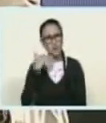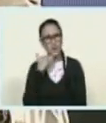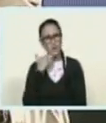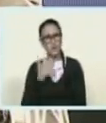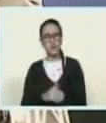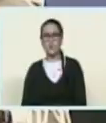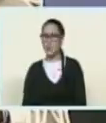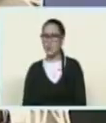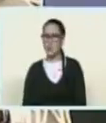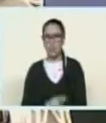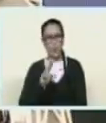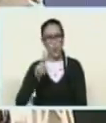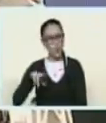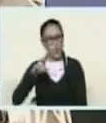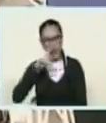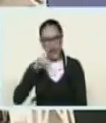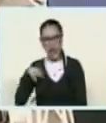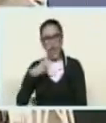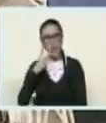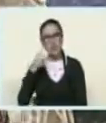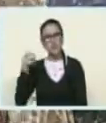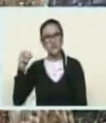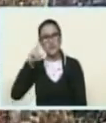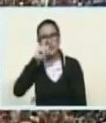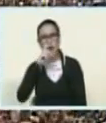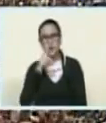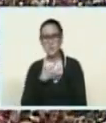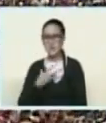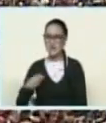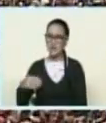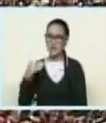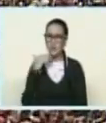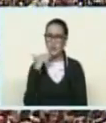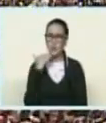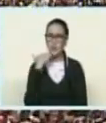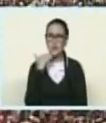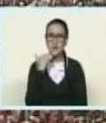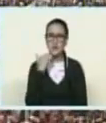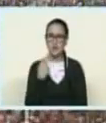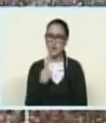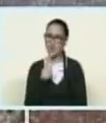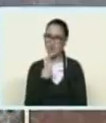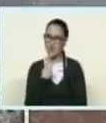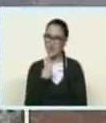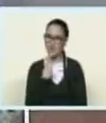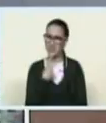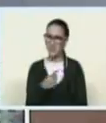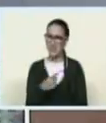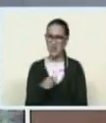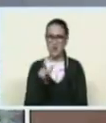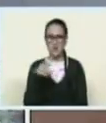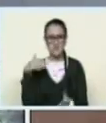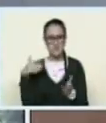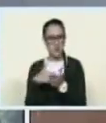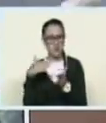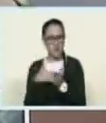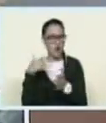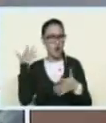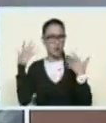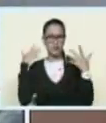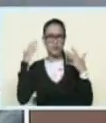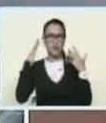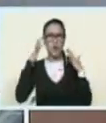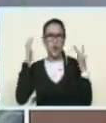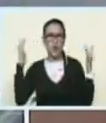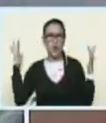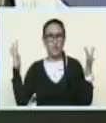Nunca antes de 200 años un presidente de Estados Unidos había dicho esa cantidad de ataques y locuras